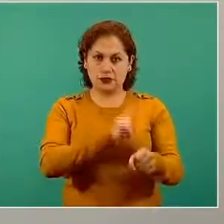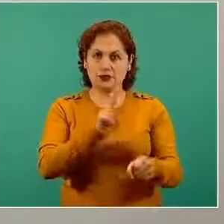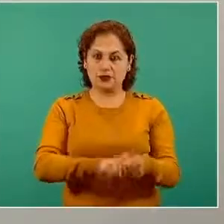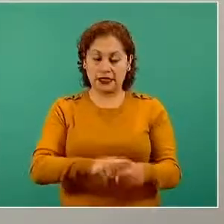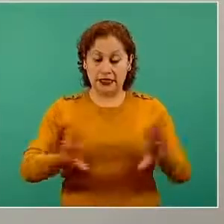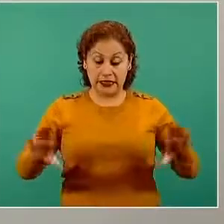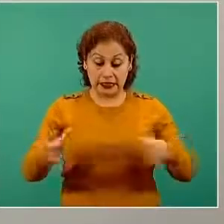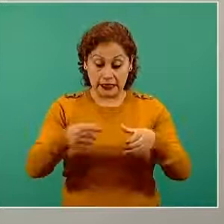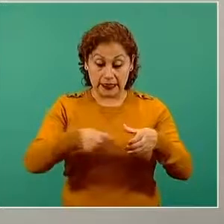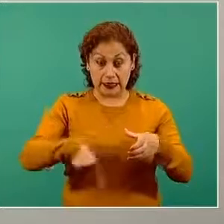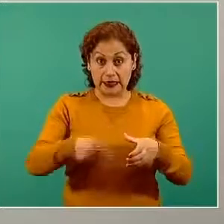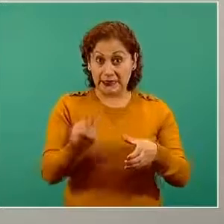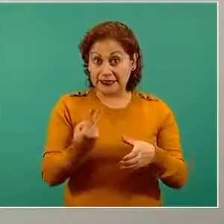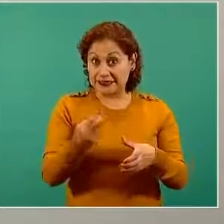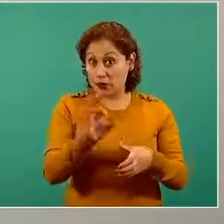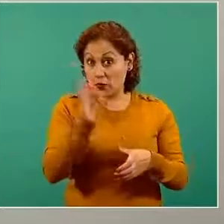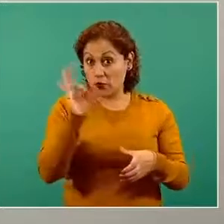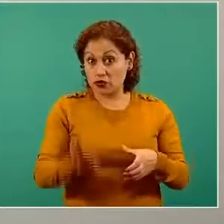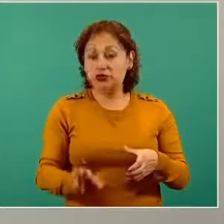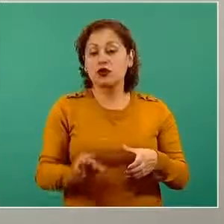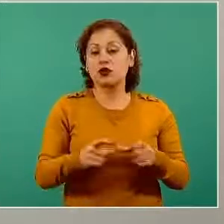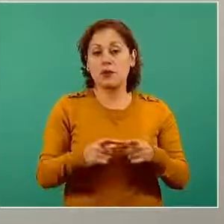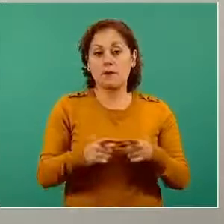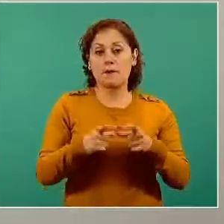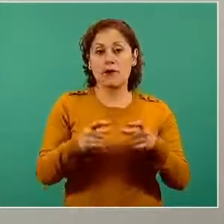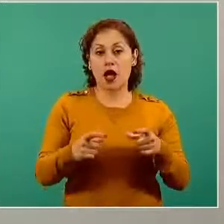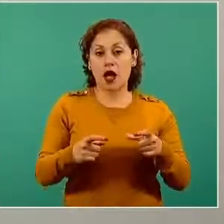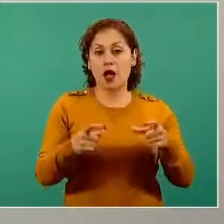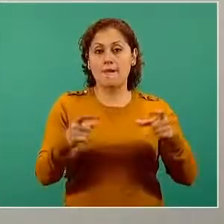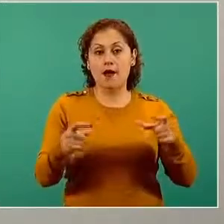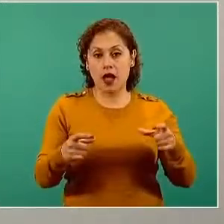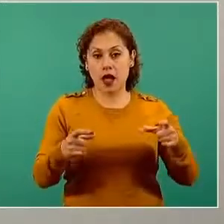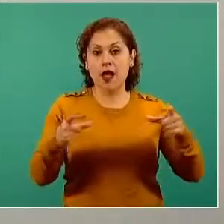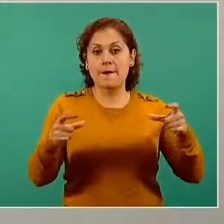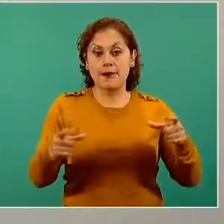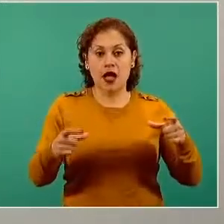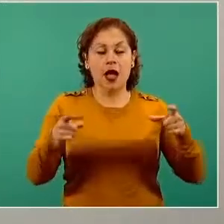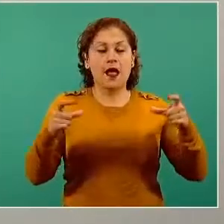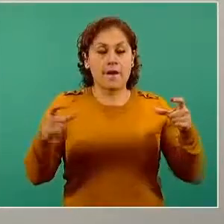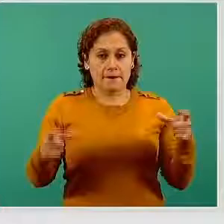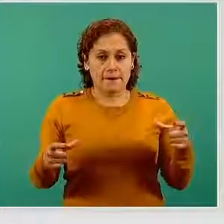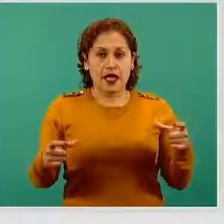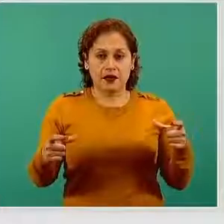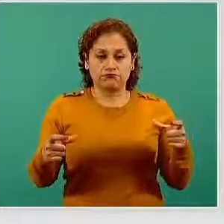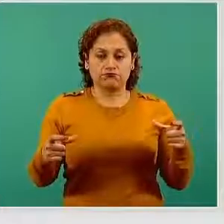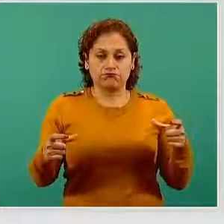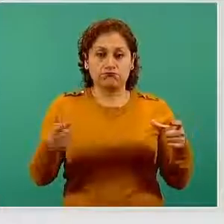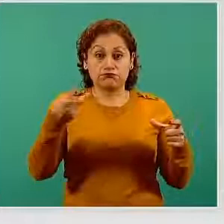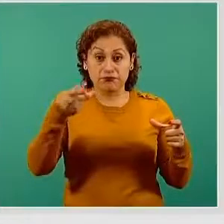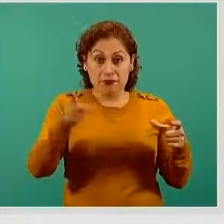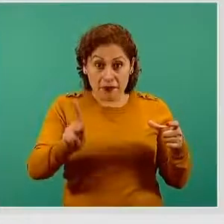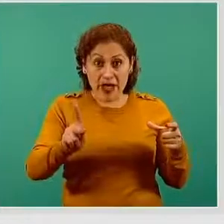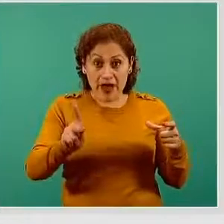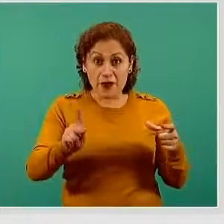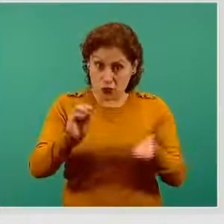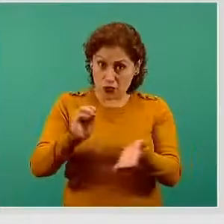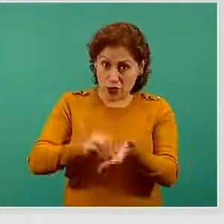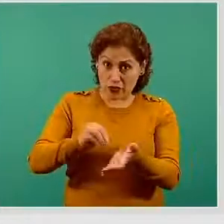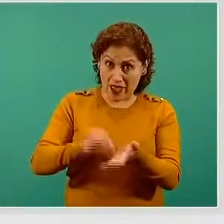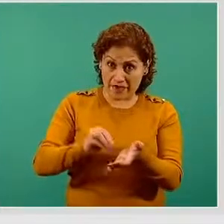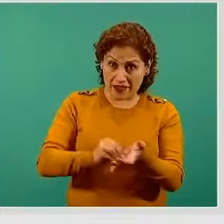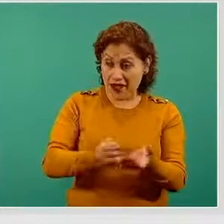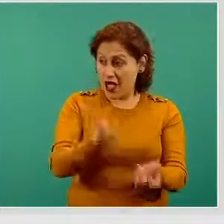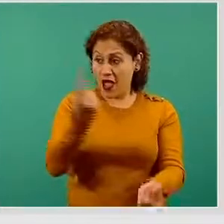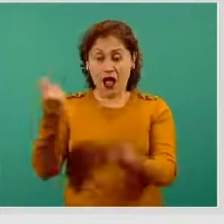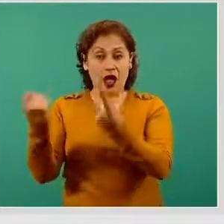de seguro continuó incrementándose, de seguro todavía queda un buen porcentaje de población